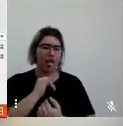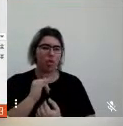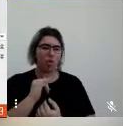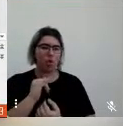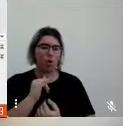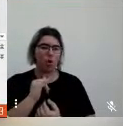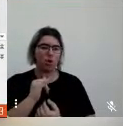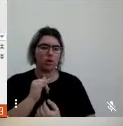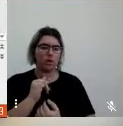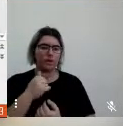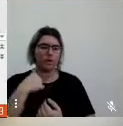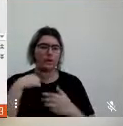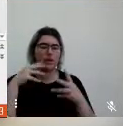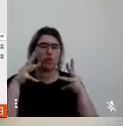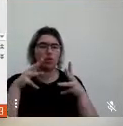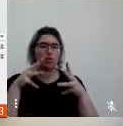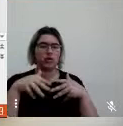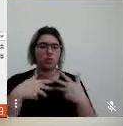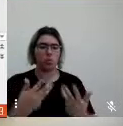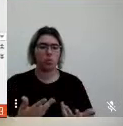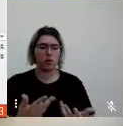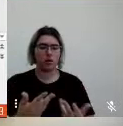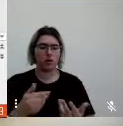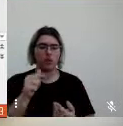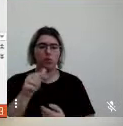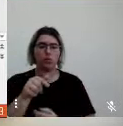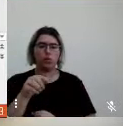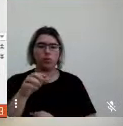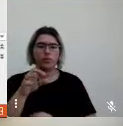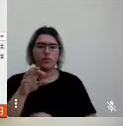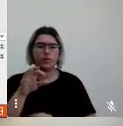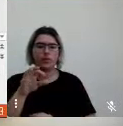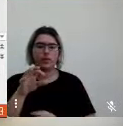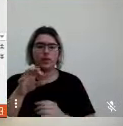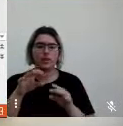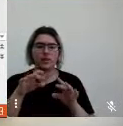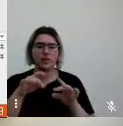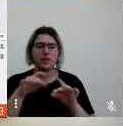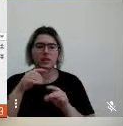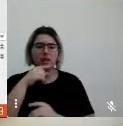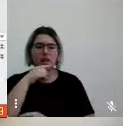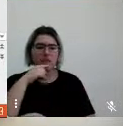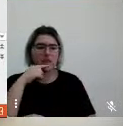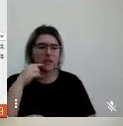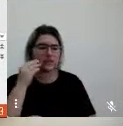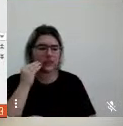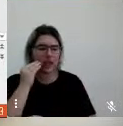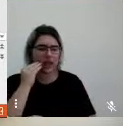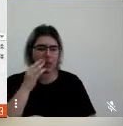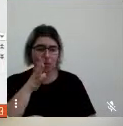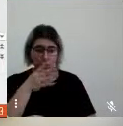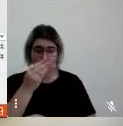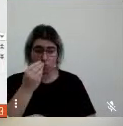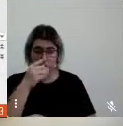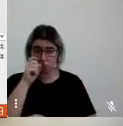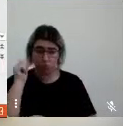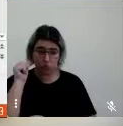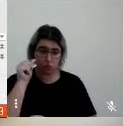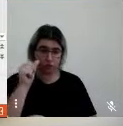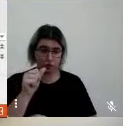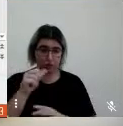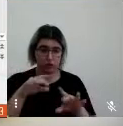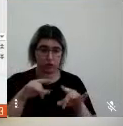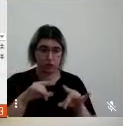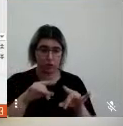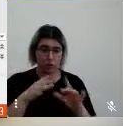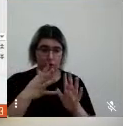allí mi consejo es consume sacarina porque habías consumido durante muchos años azúcar y tenías una